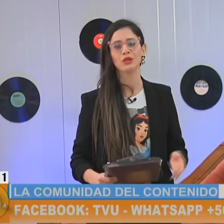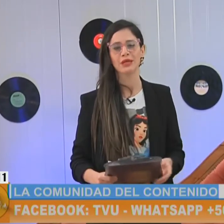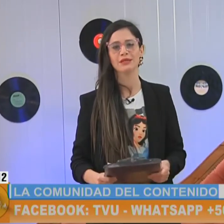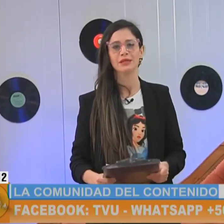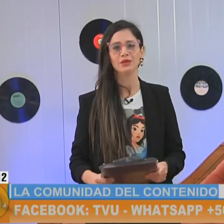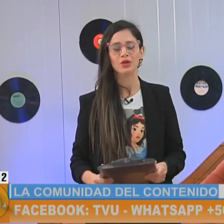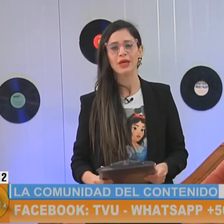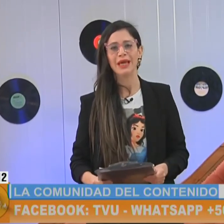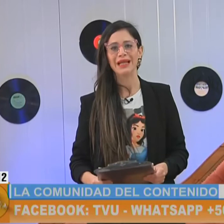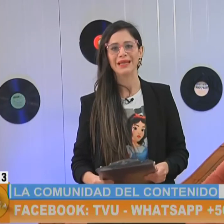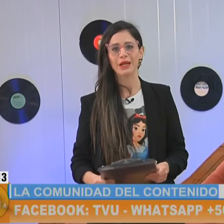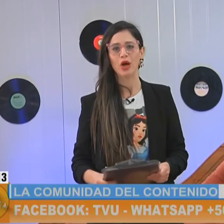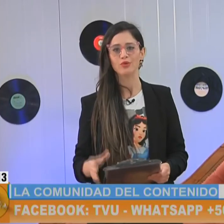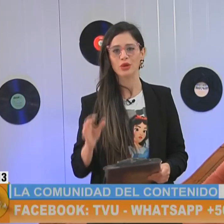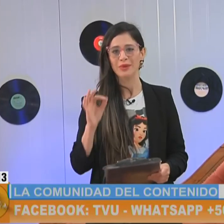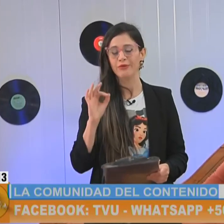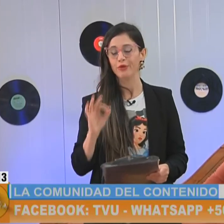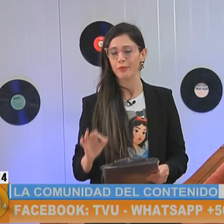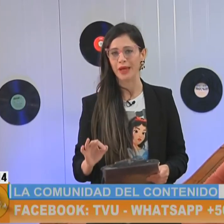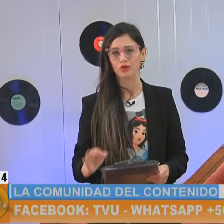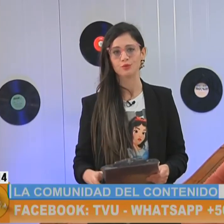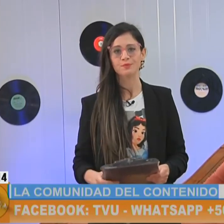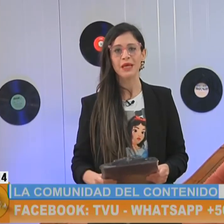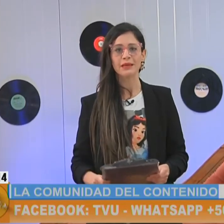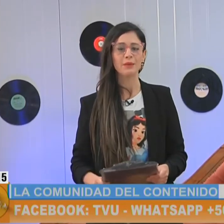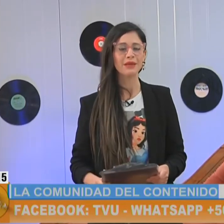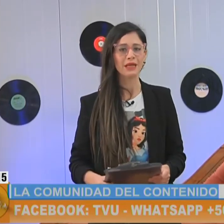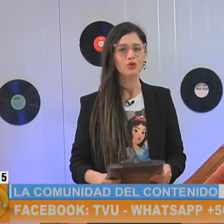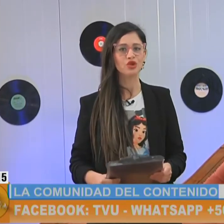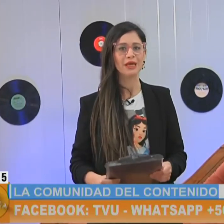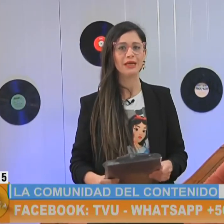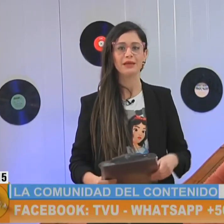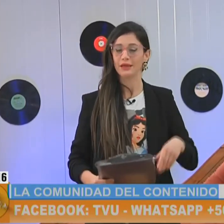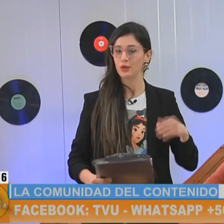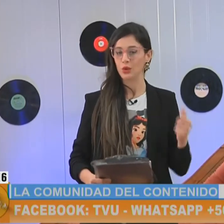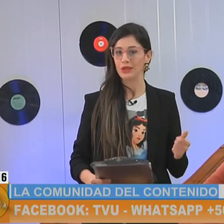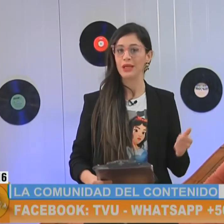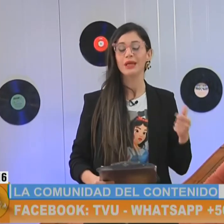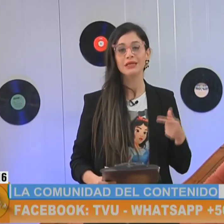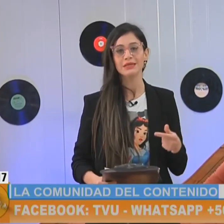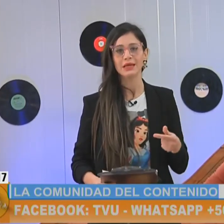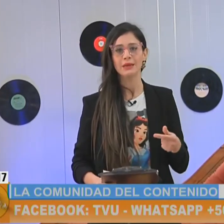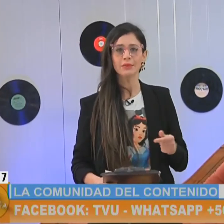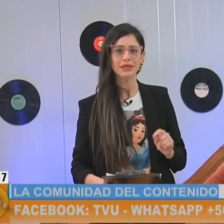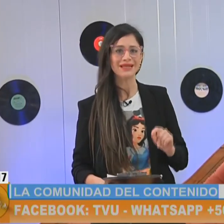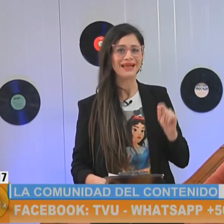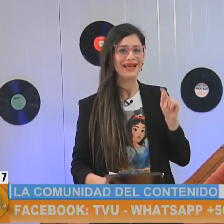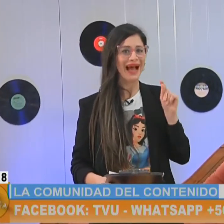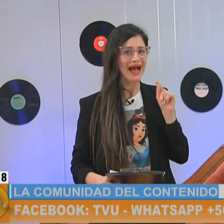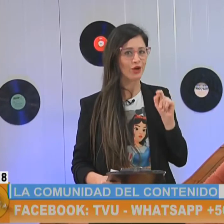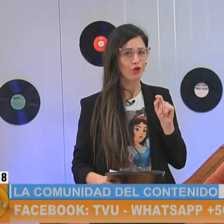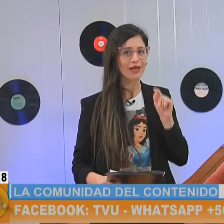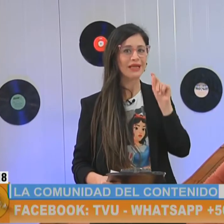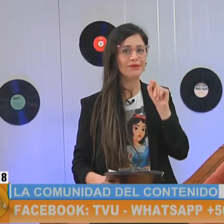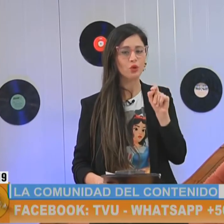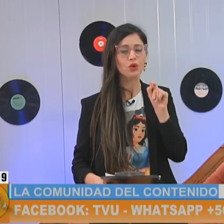último tiene, ¿cierto?, el tenerlos absolutamente informados. También tenemos el Twitter y el Instagram, que es